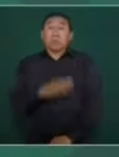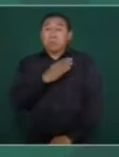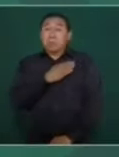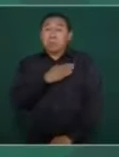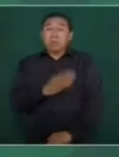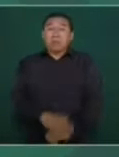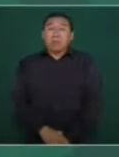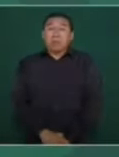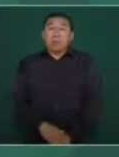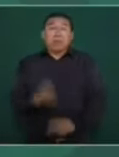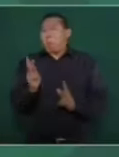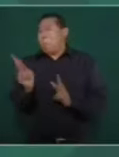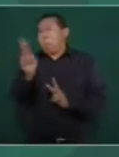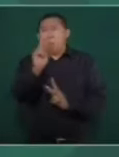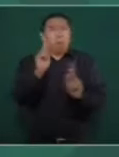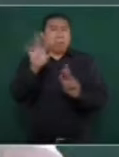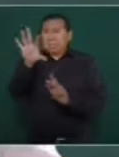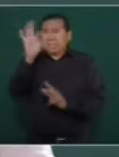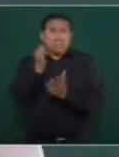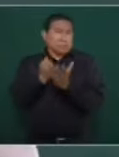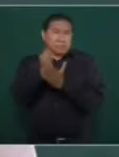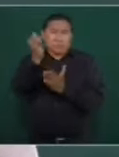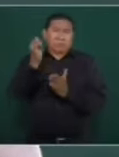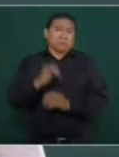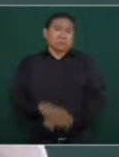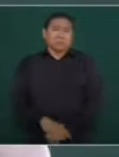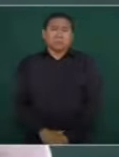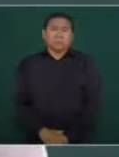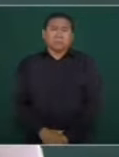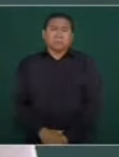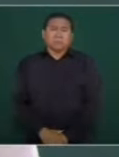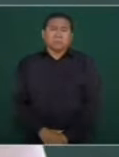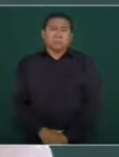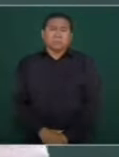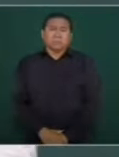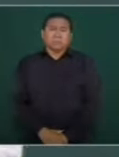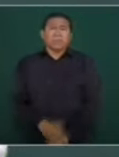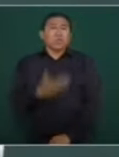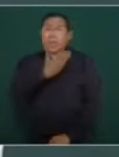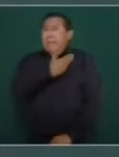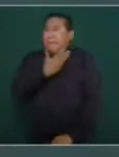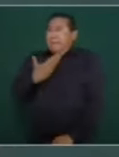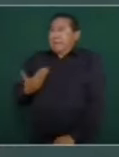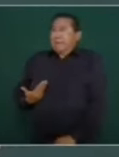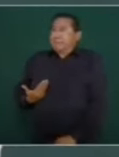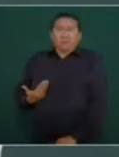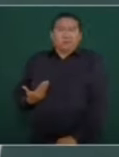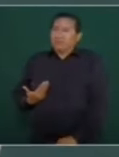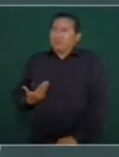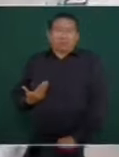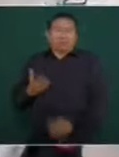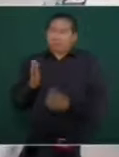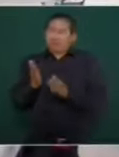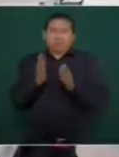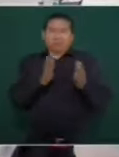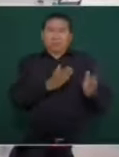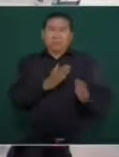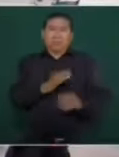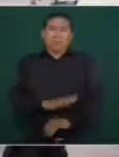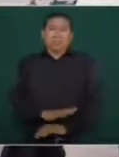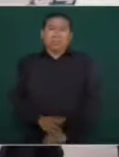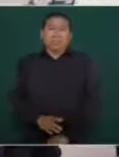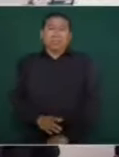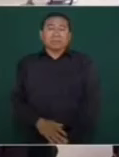pero al final va a ser el pueblo el que va a decidir, no es el presidente. Ya, lo otro,